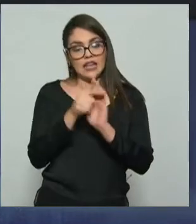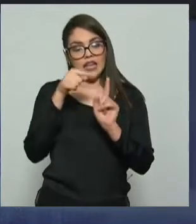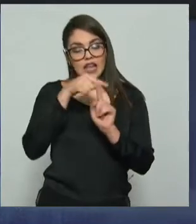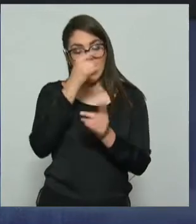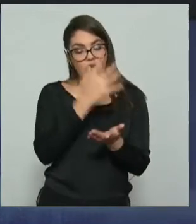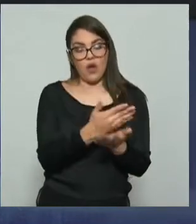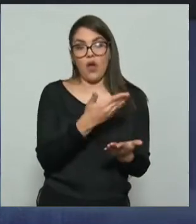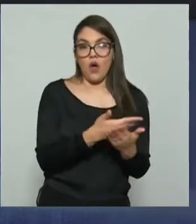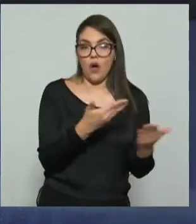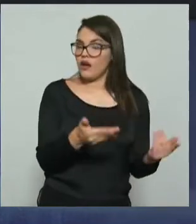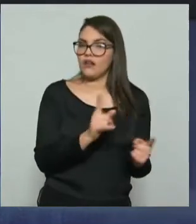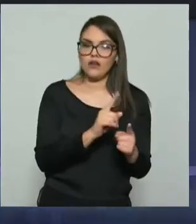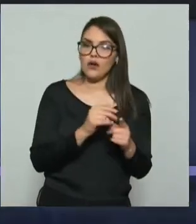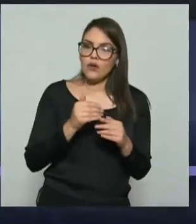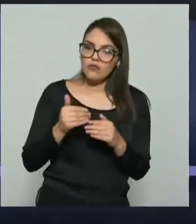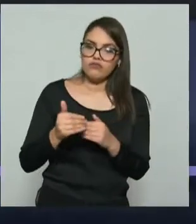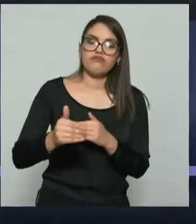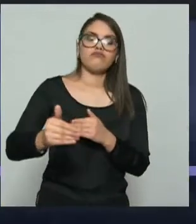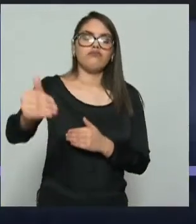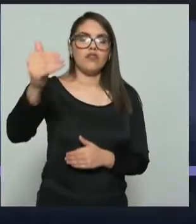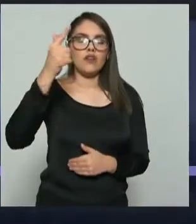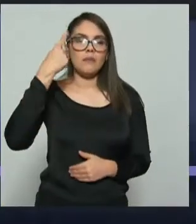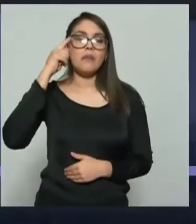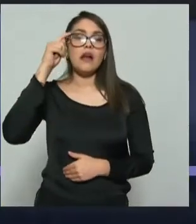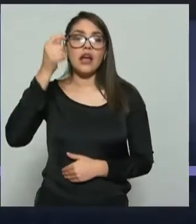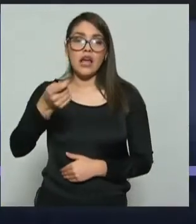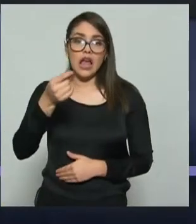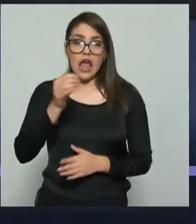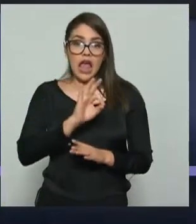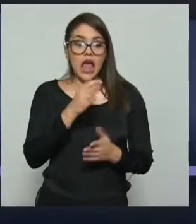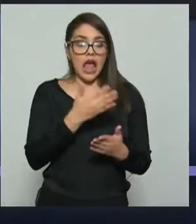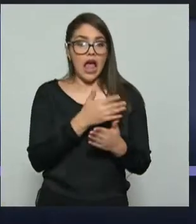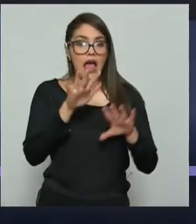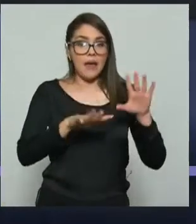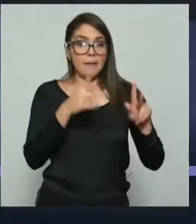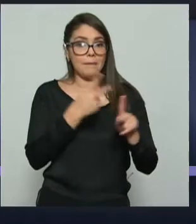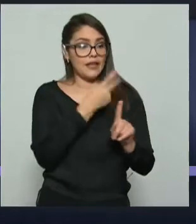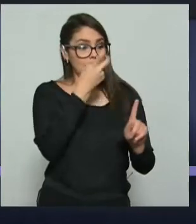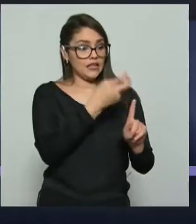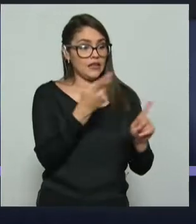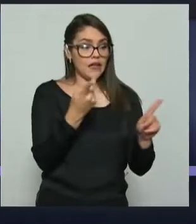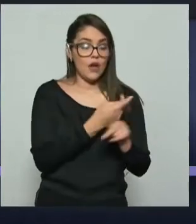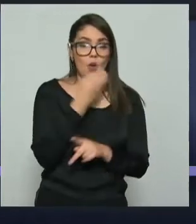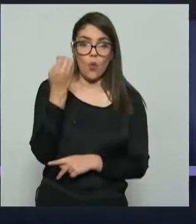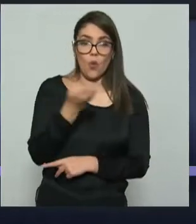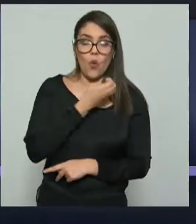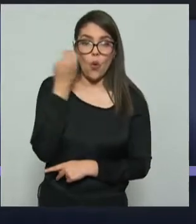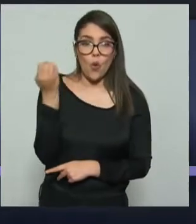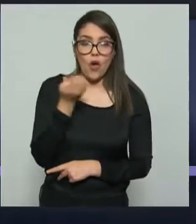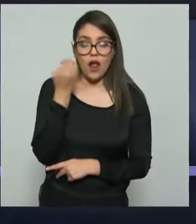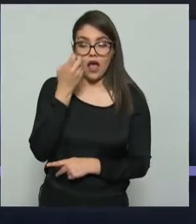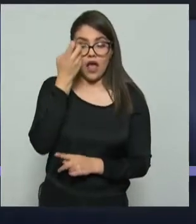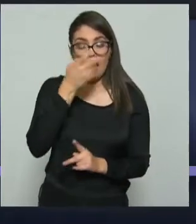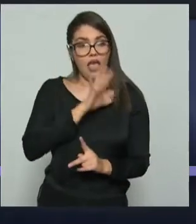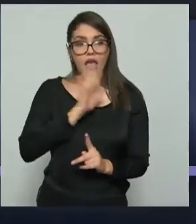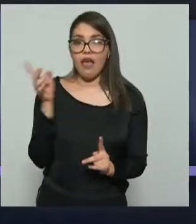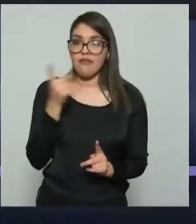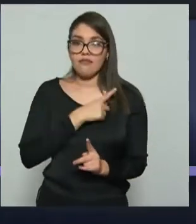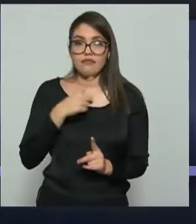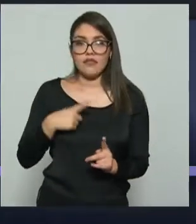no actuar conforme al contexto. Es decir, no porque esté sucediendo esto en una escuela o porque esté sucediendo en un determinado momento tengamos que